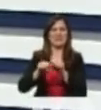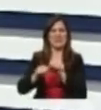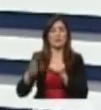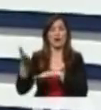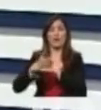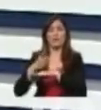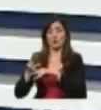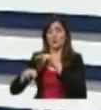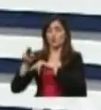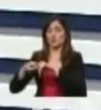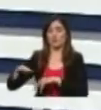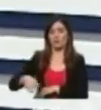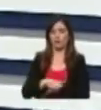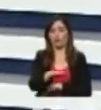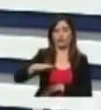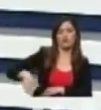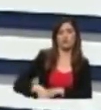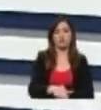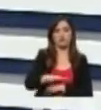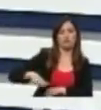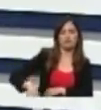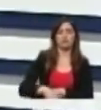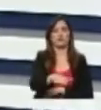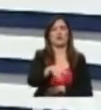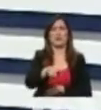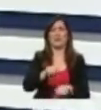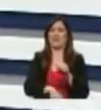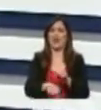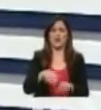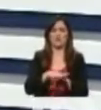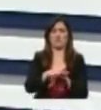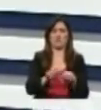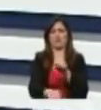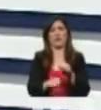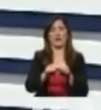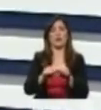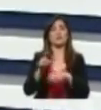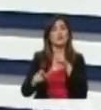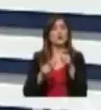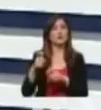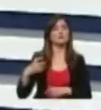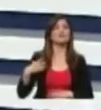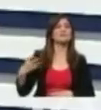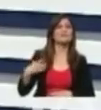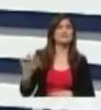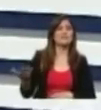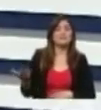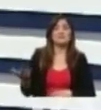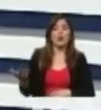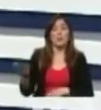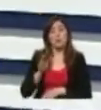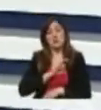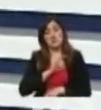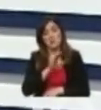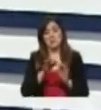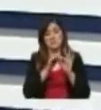flujo vehicular y pues toda cuando la carpeta asfáltica se deterioró muchísimo. Los vecinos han hecho ya algunos reclamos, se ofreció por parte del